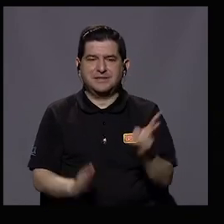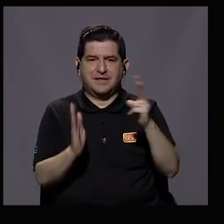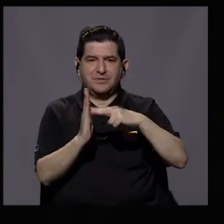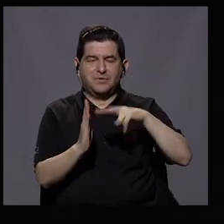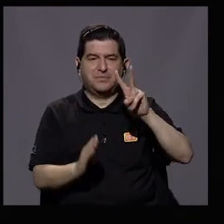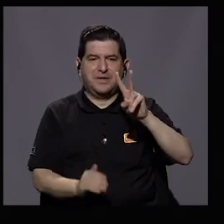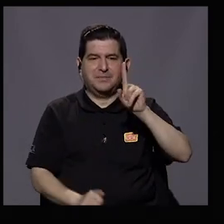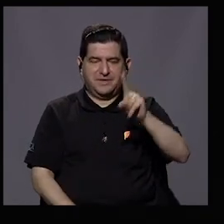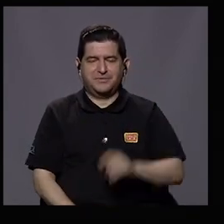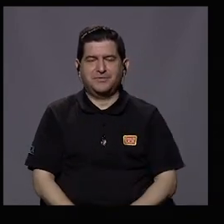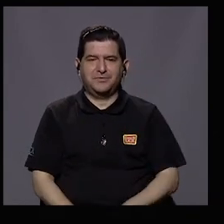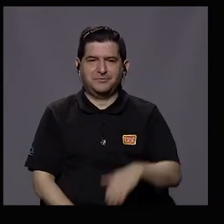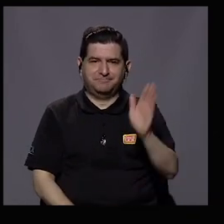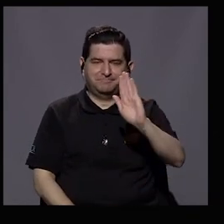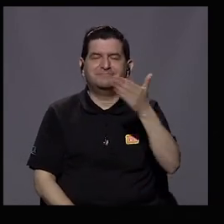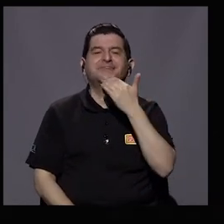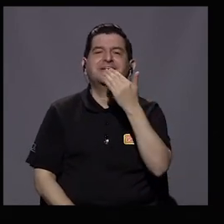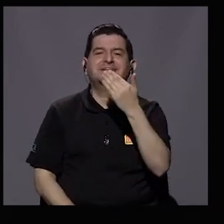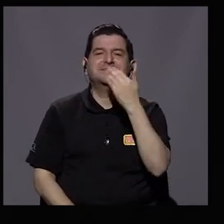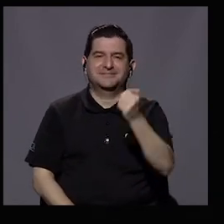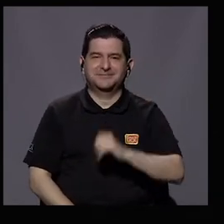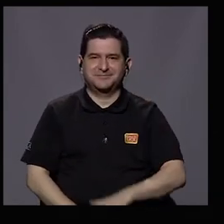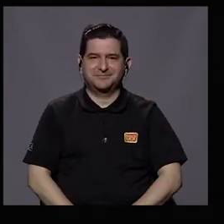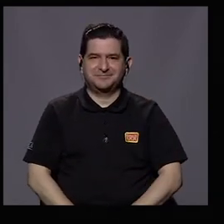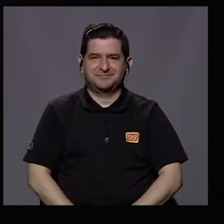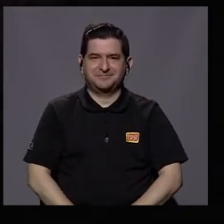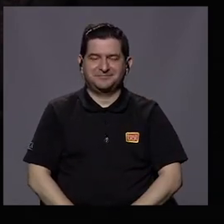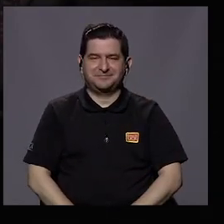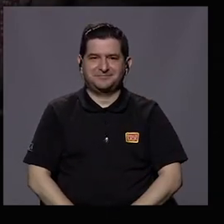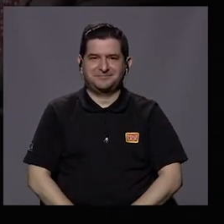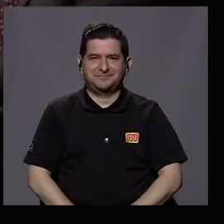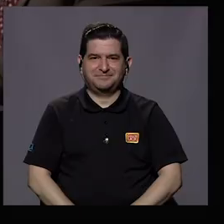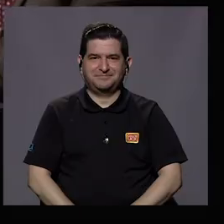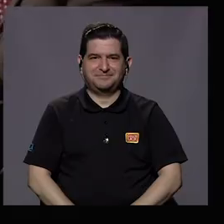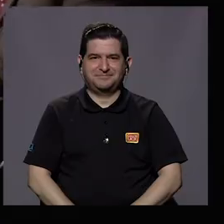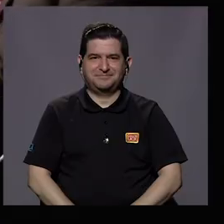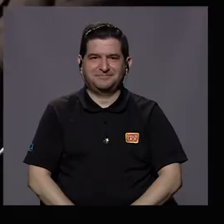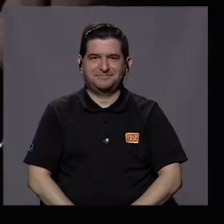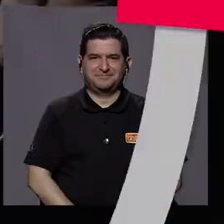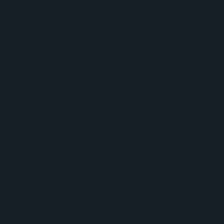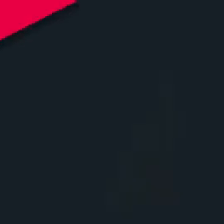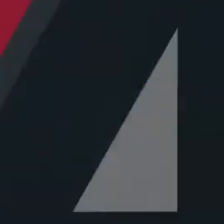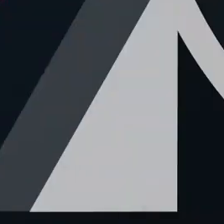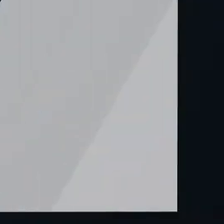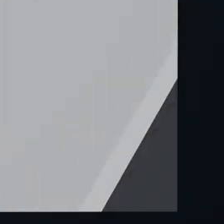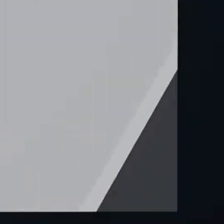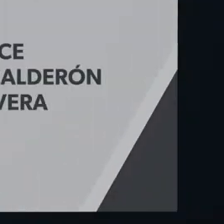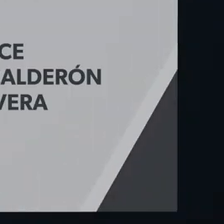360-2021. Hasta luego, muchas gracias.